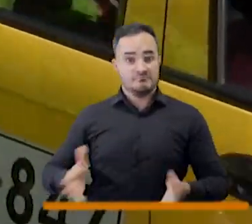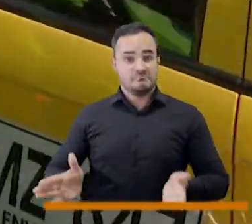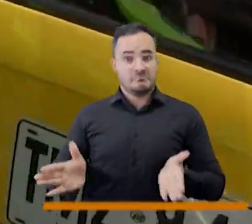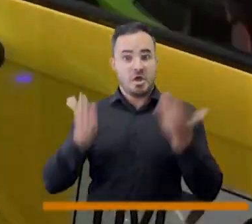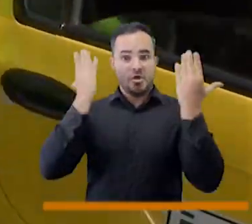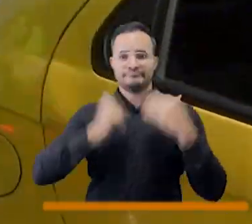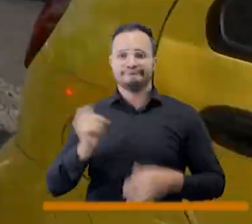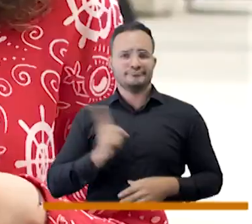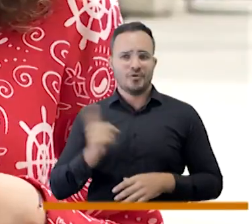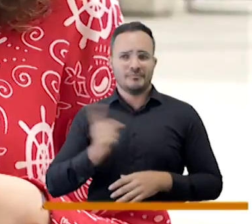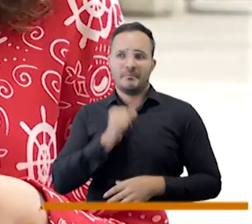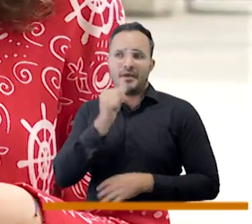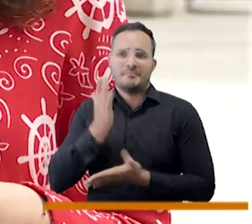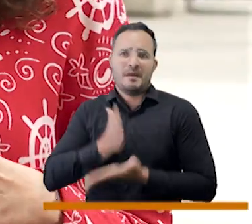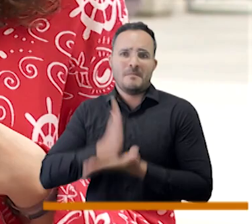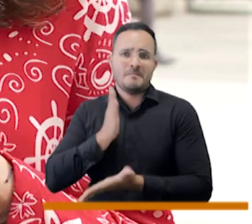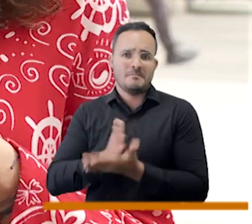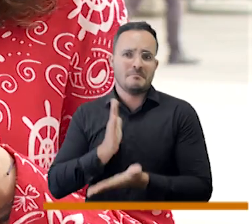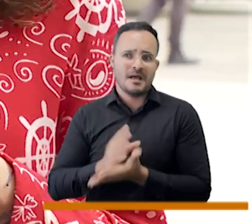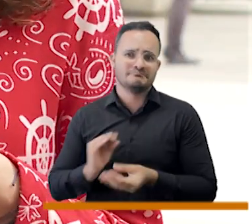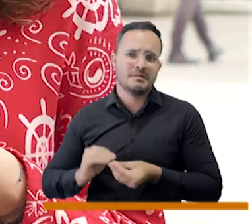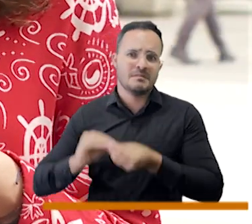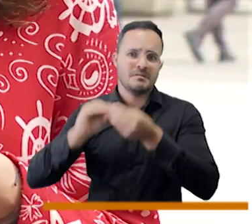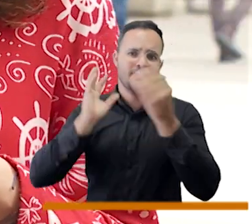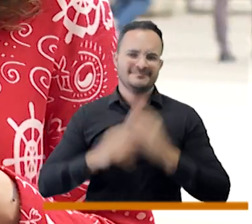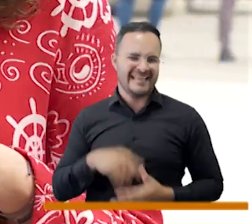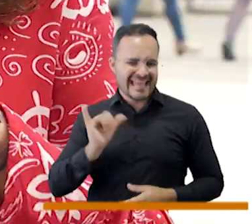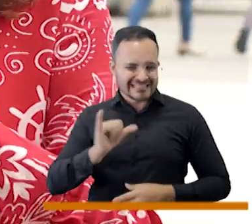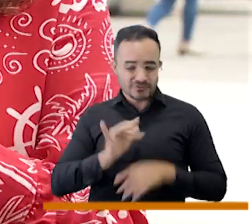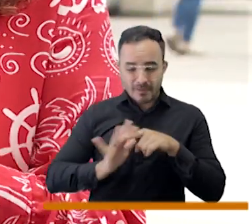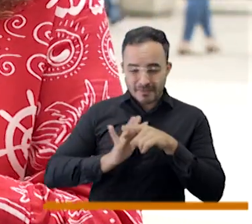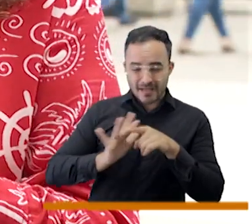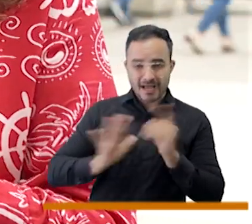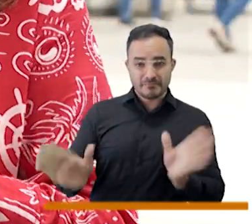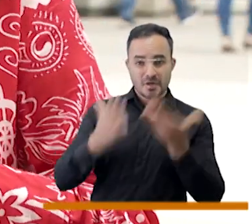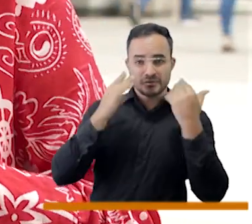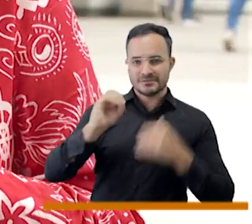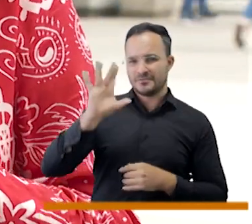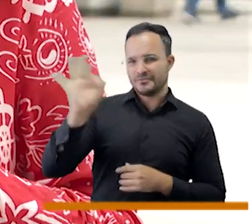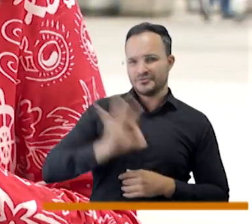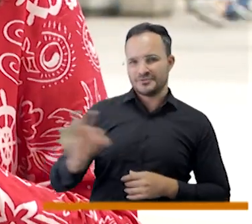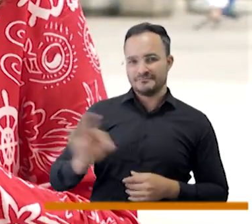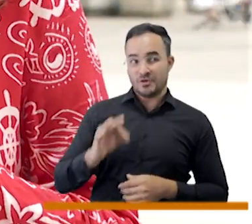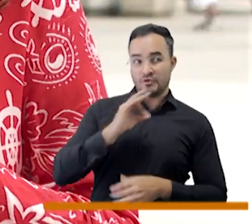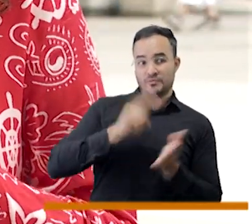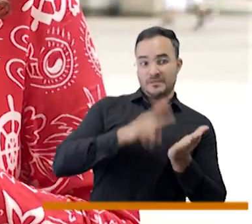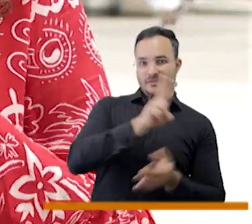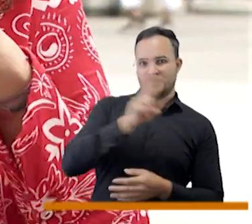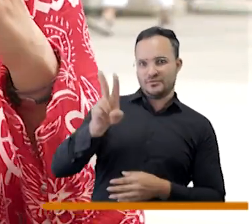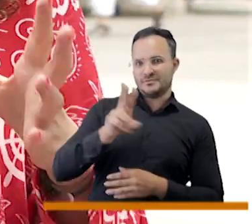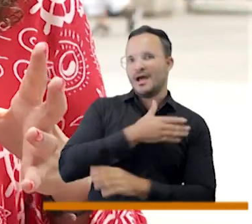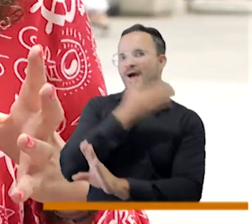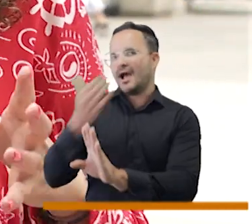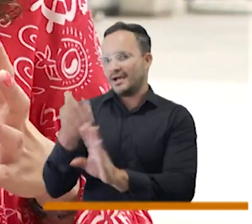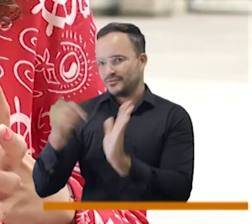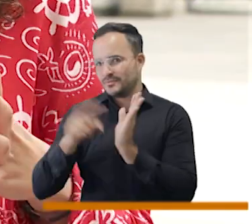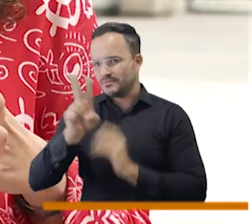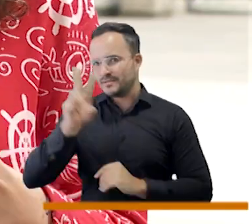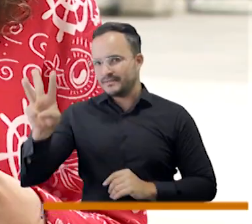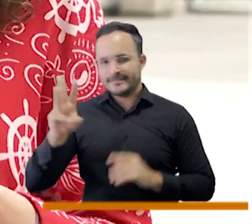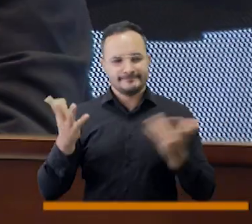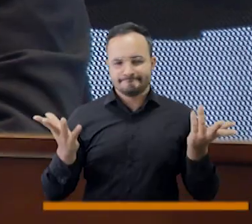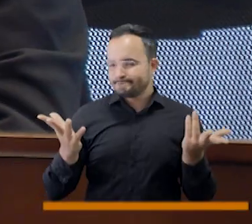año 2022 fue que aumentaron. Esto quiere decir entonces que nos arrojó un cumplimiento del 0% de la meta del